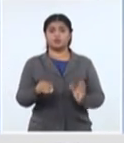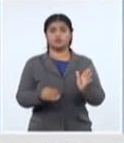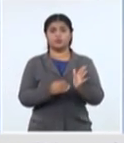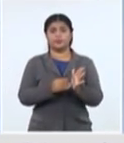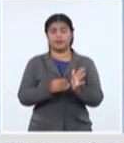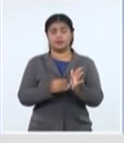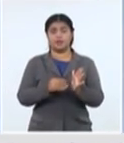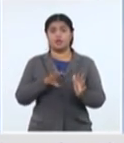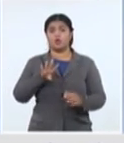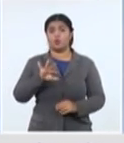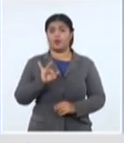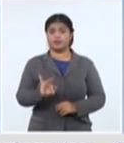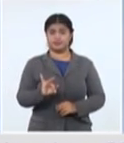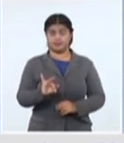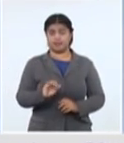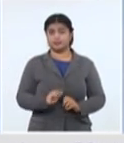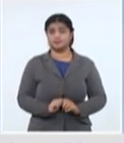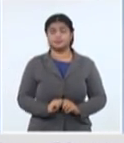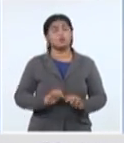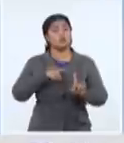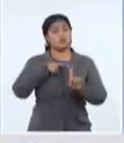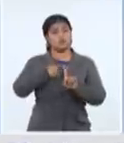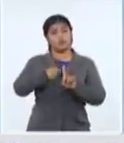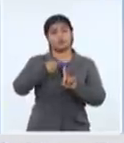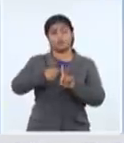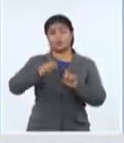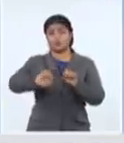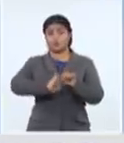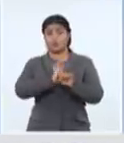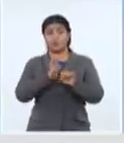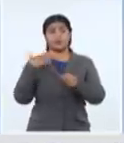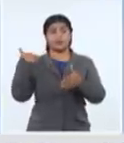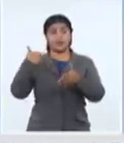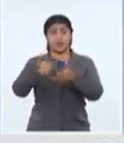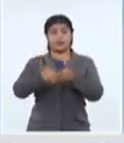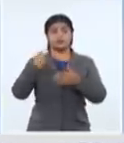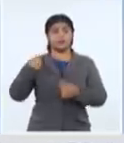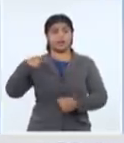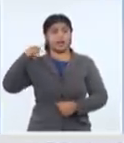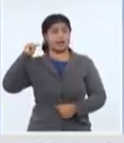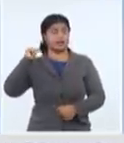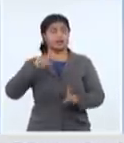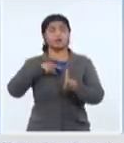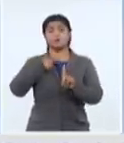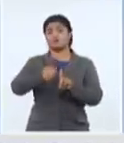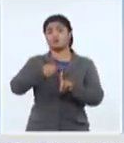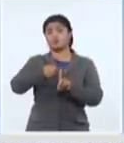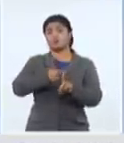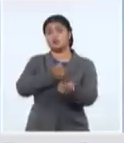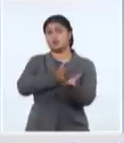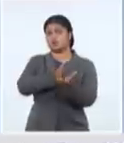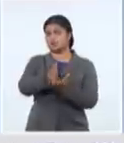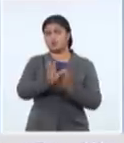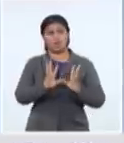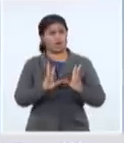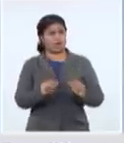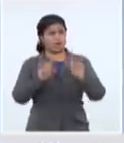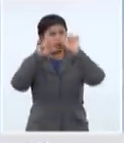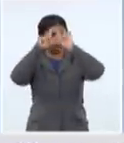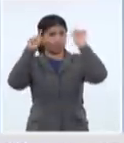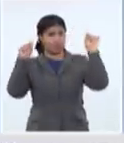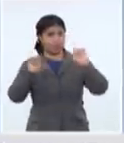948.847 pacientes que se han diagnosticado hasta el día de ayer, se mantienen activos ingresados